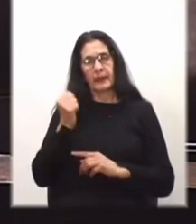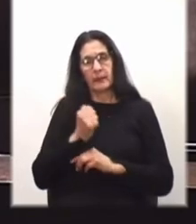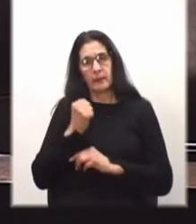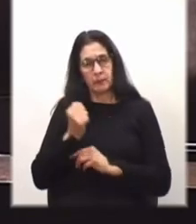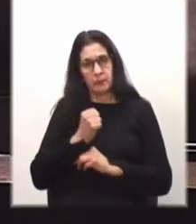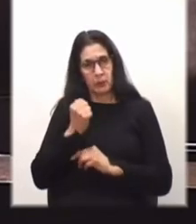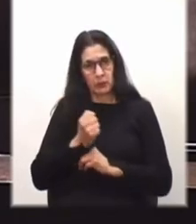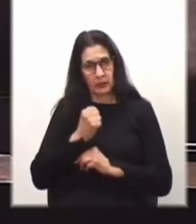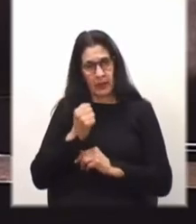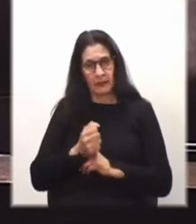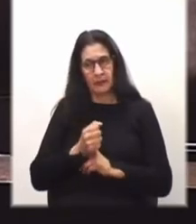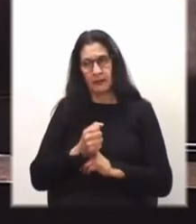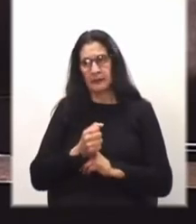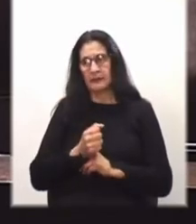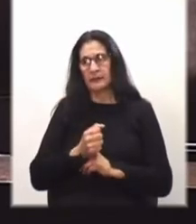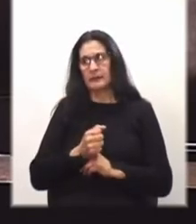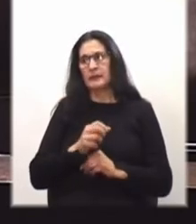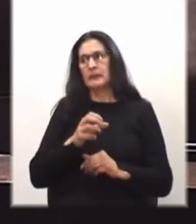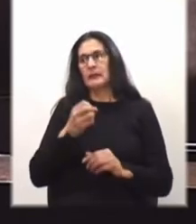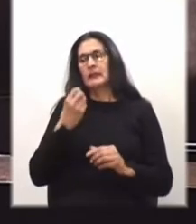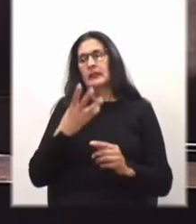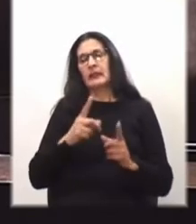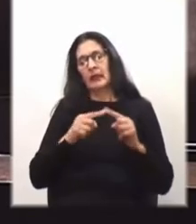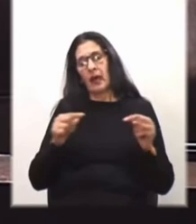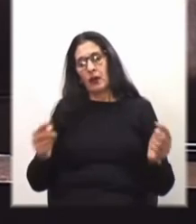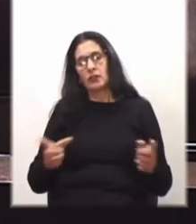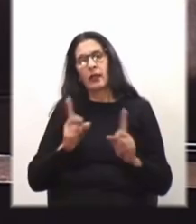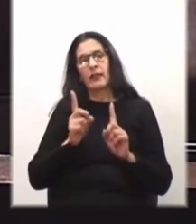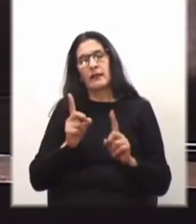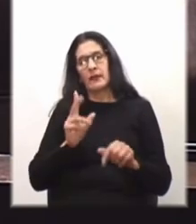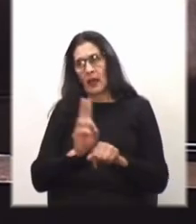importante, en que las reglas había que cuidarlas, que